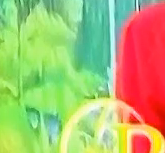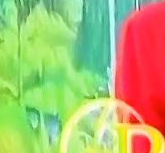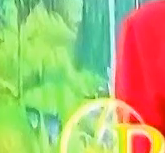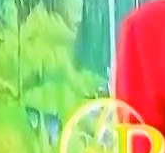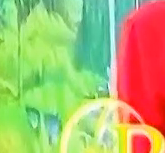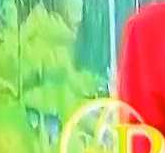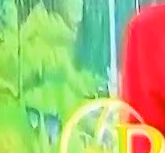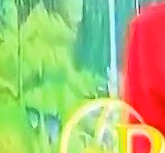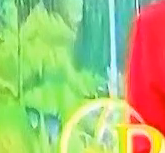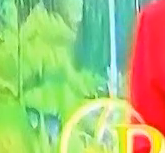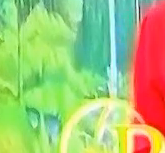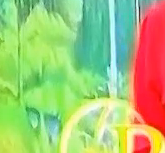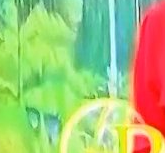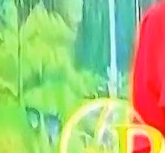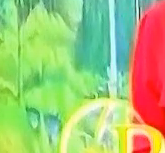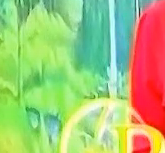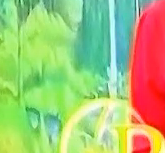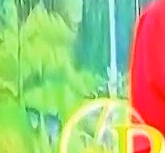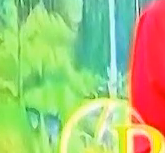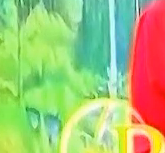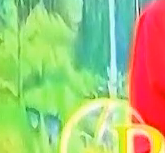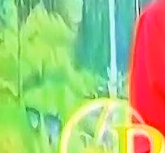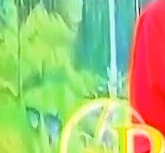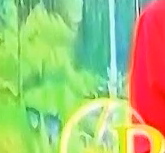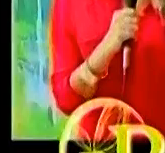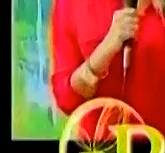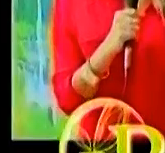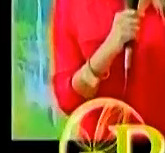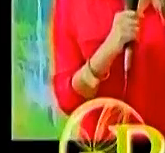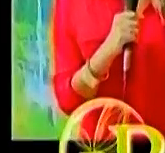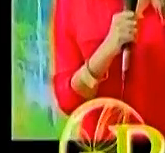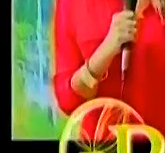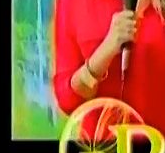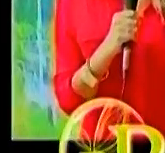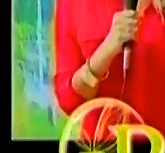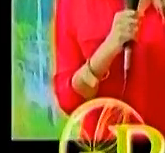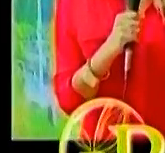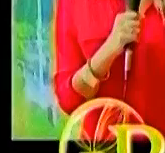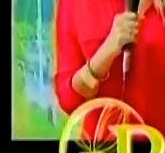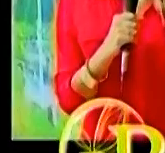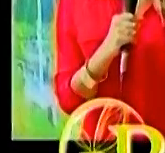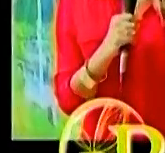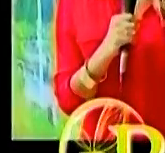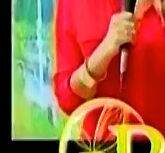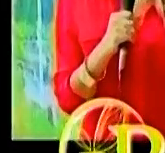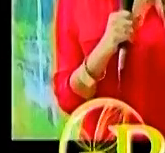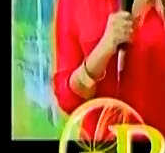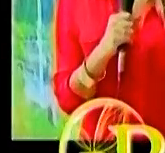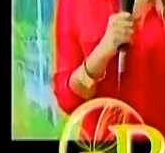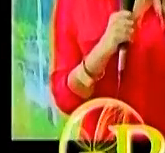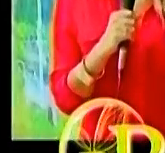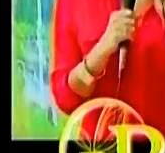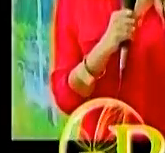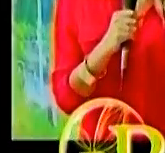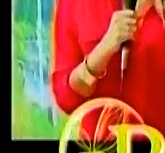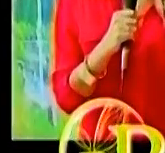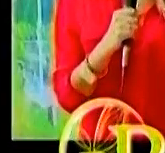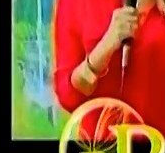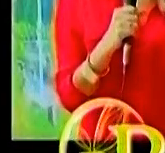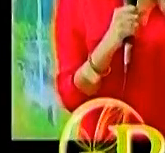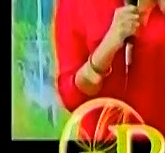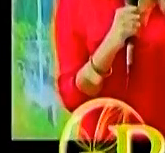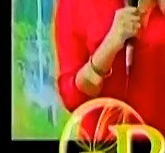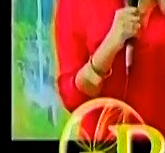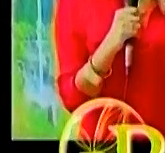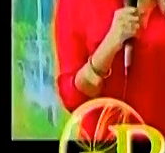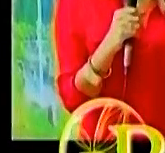nosotros todos los medicamentos Doctor Rojas y mucho más en nuestras sedes. Chapinero, calle 80 con Cali, El Lago, Normandía,